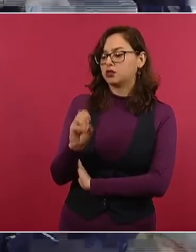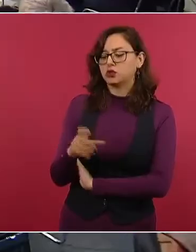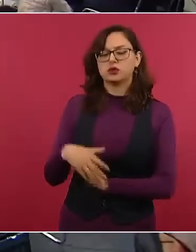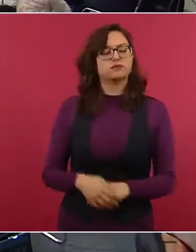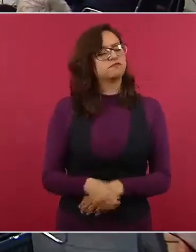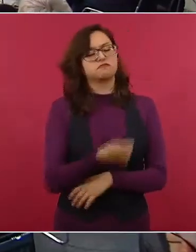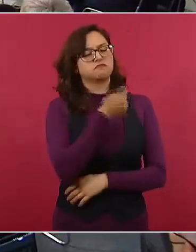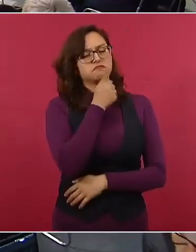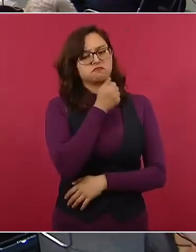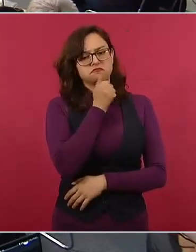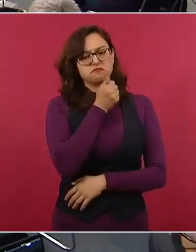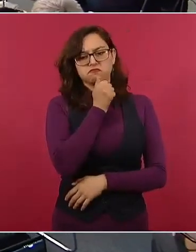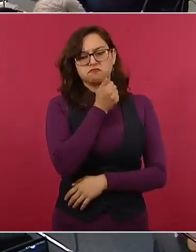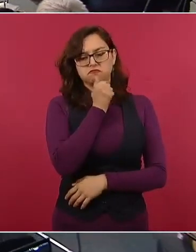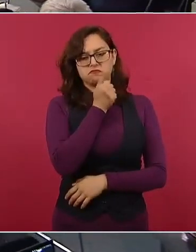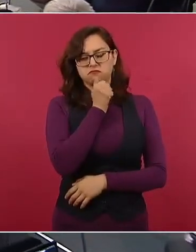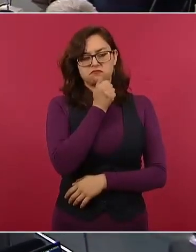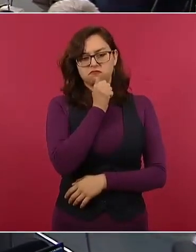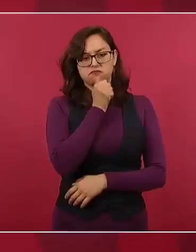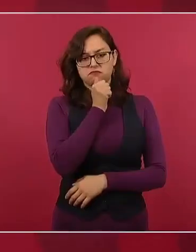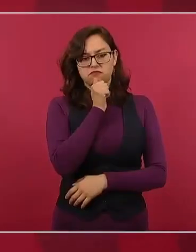no tenemos